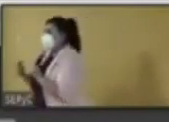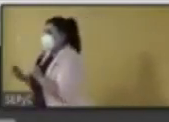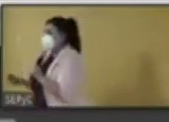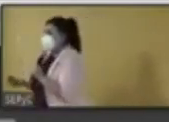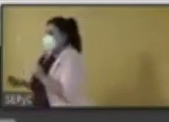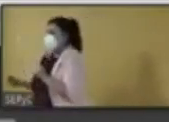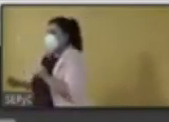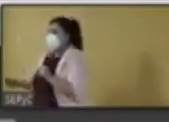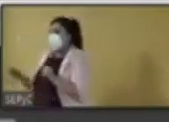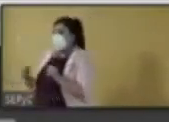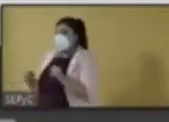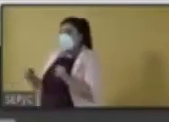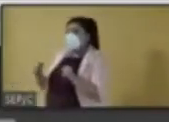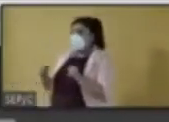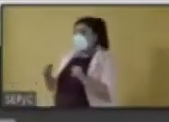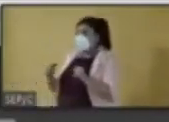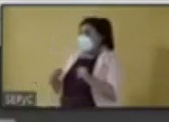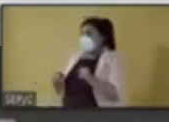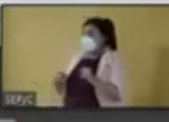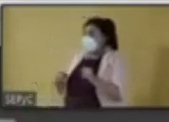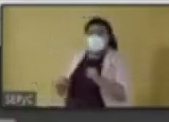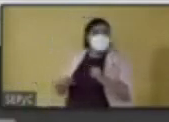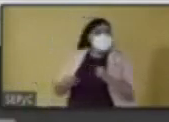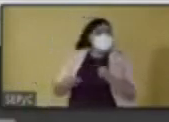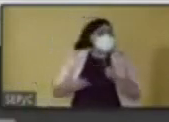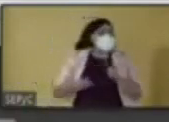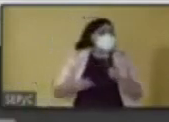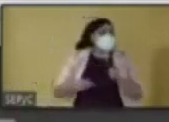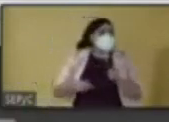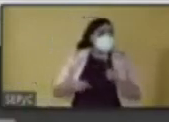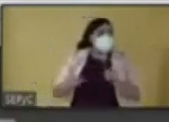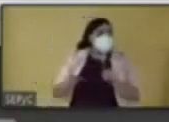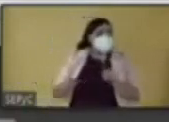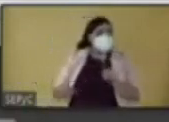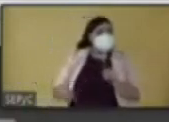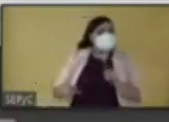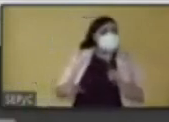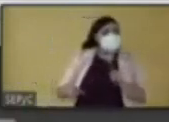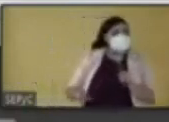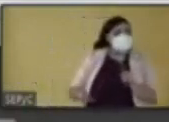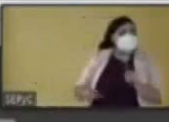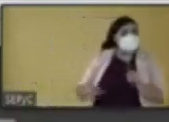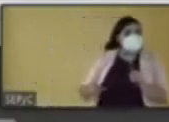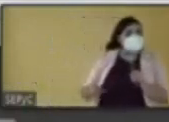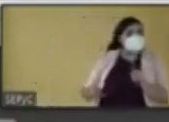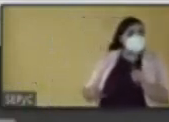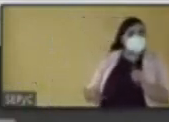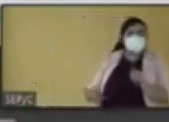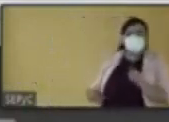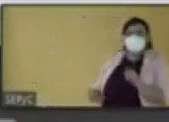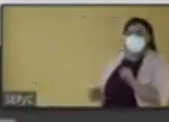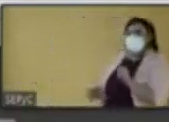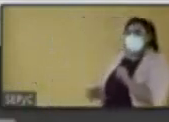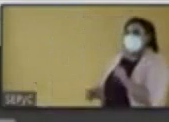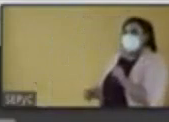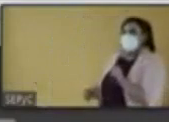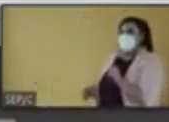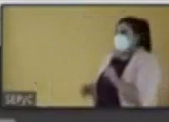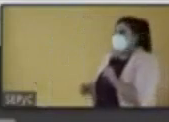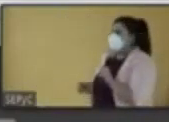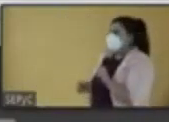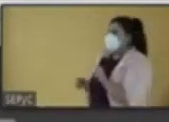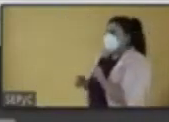o en donación la propiedad del inmueble. Esa persona puede ser una persona física o una persona moral. Puede ser la